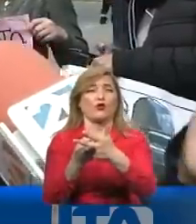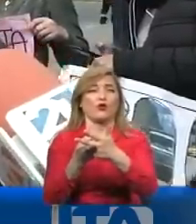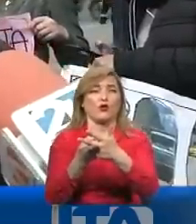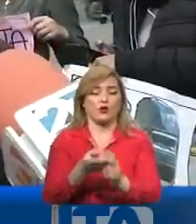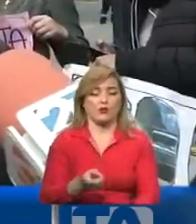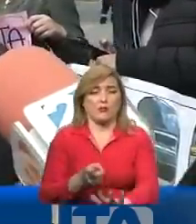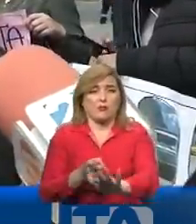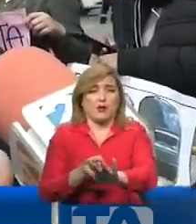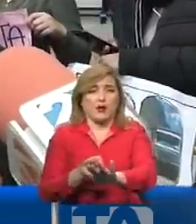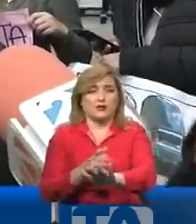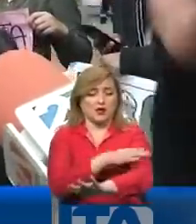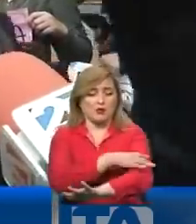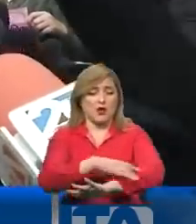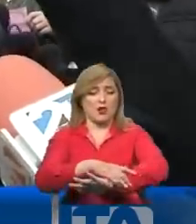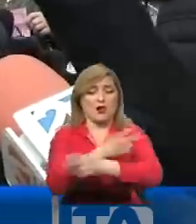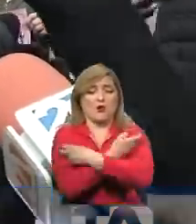rompe el brazo,